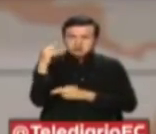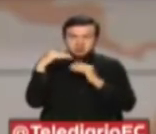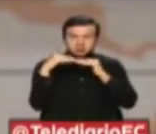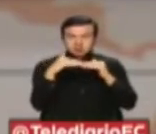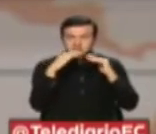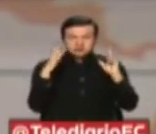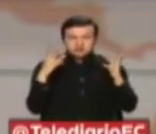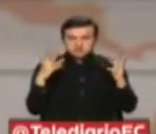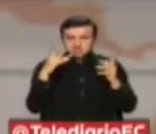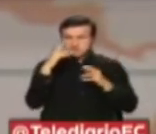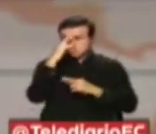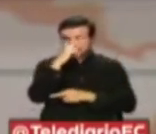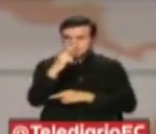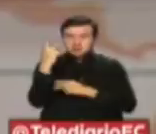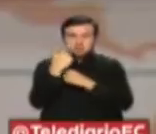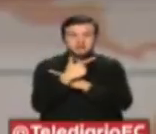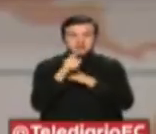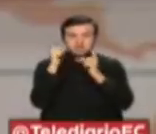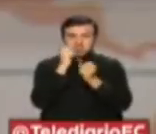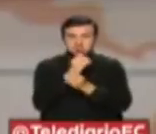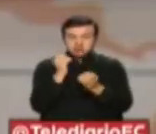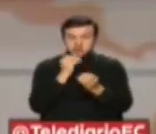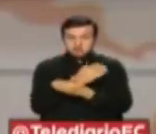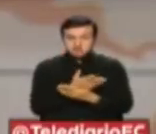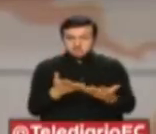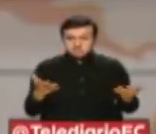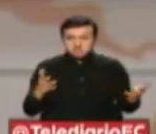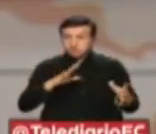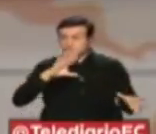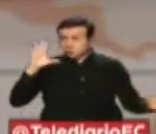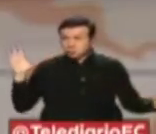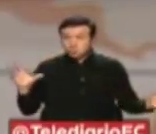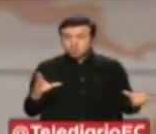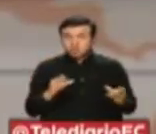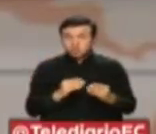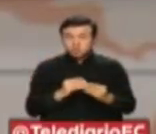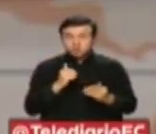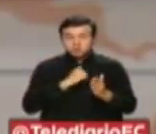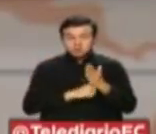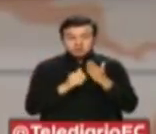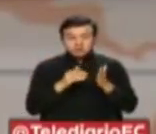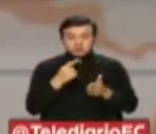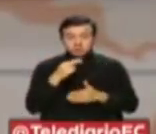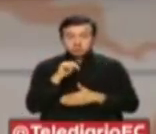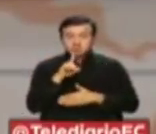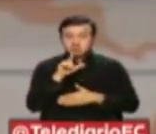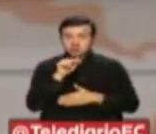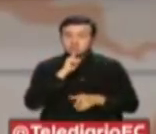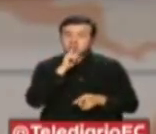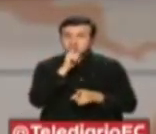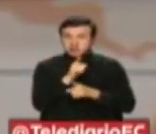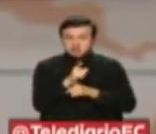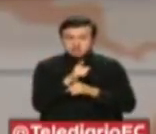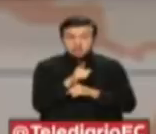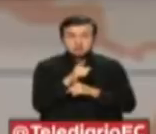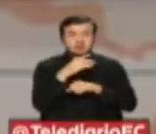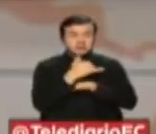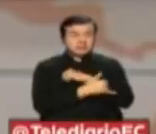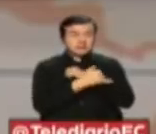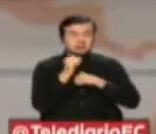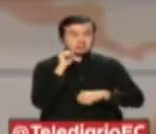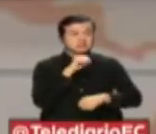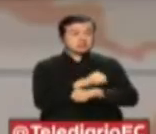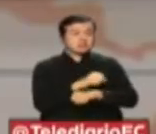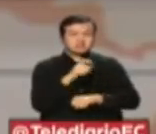democracia que no respetaba la libertad de expresión y eso lo que ha dicho el ministro grande es verdad es una traición a la patria